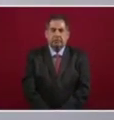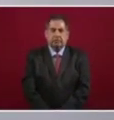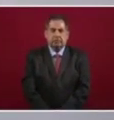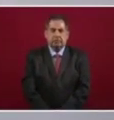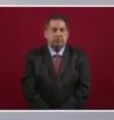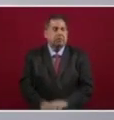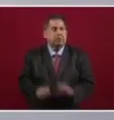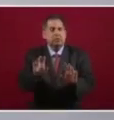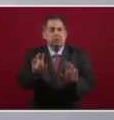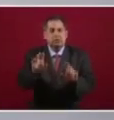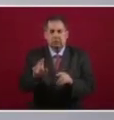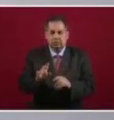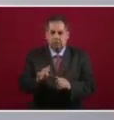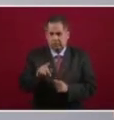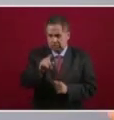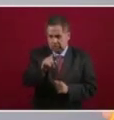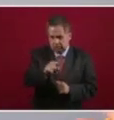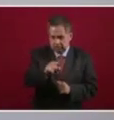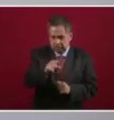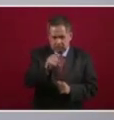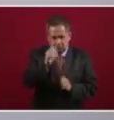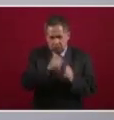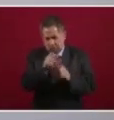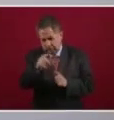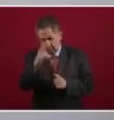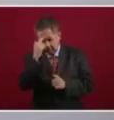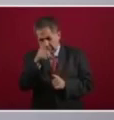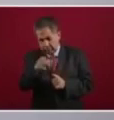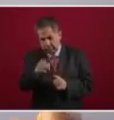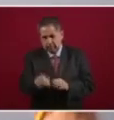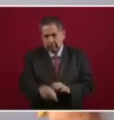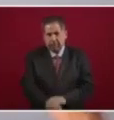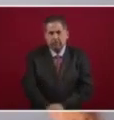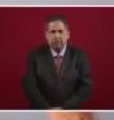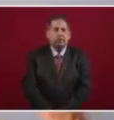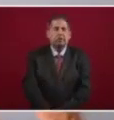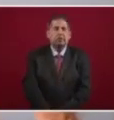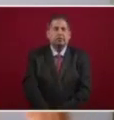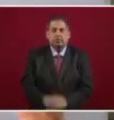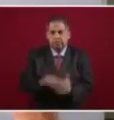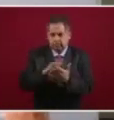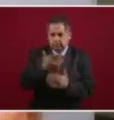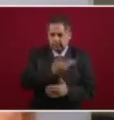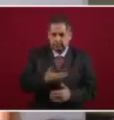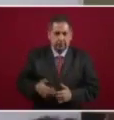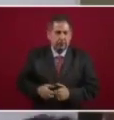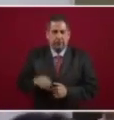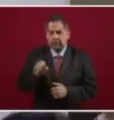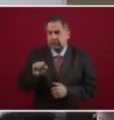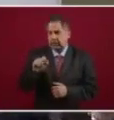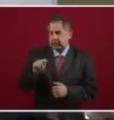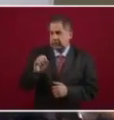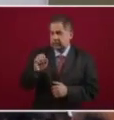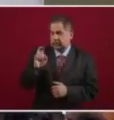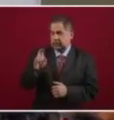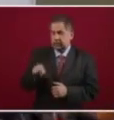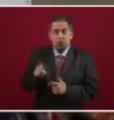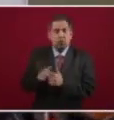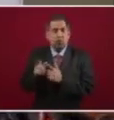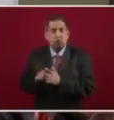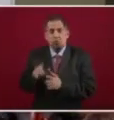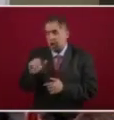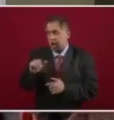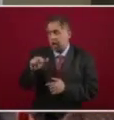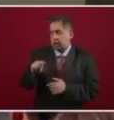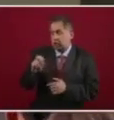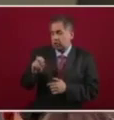Pero habíamos quedado con él. Sí. Gracias, presidente. Esteban Durán, de Diario Basta, Grupo Cantón.